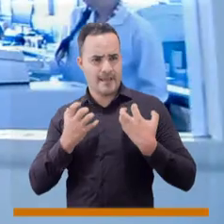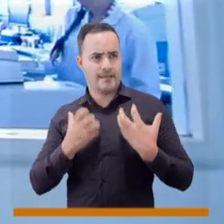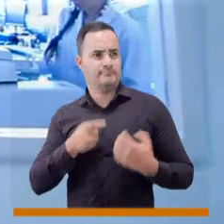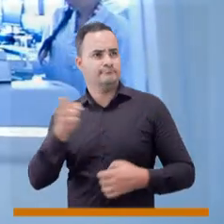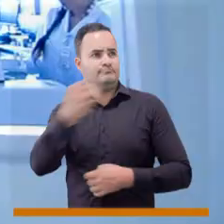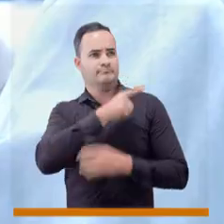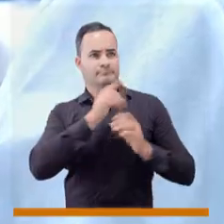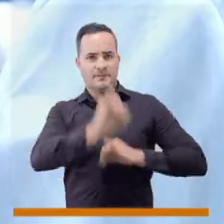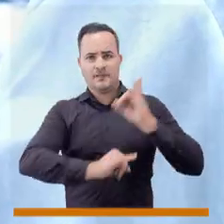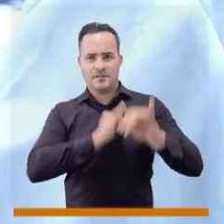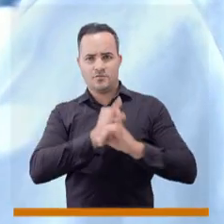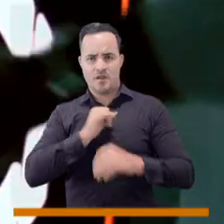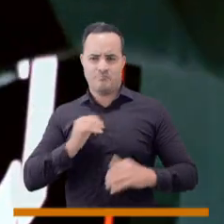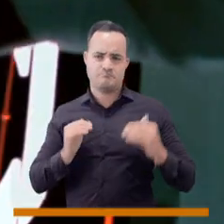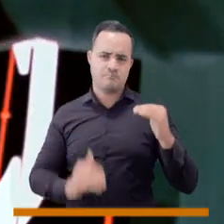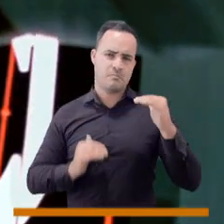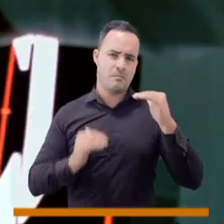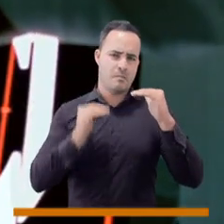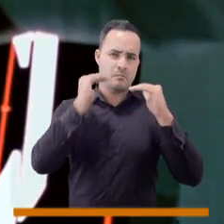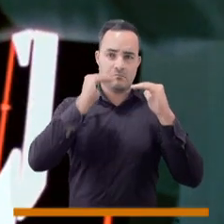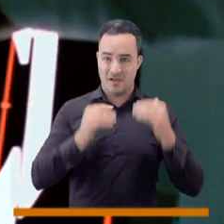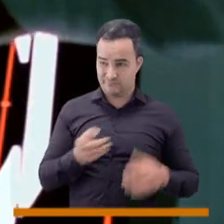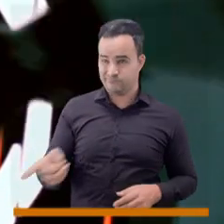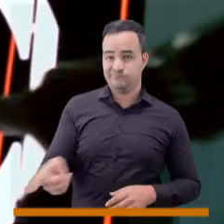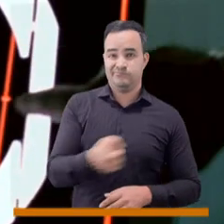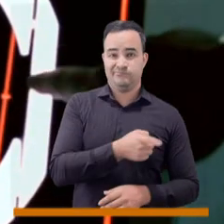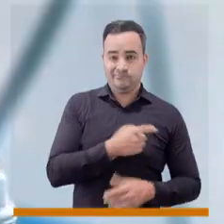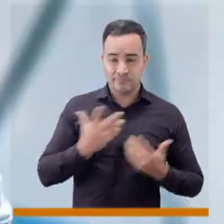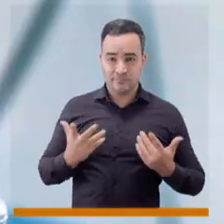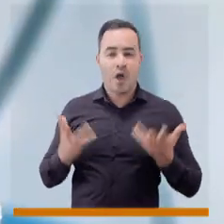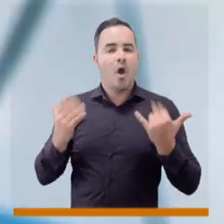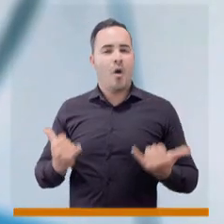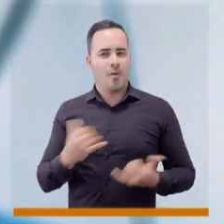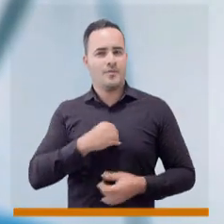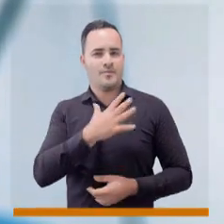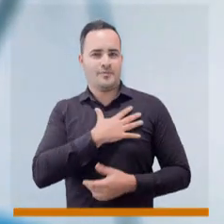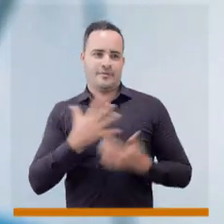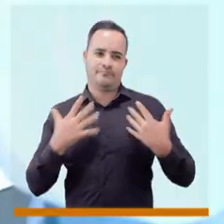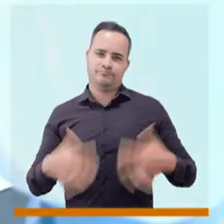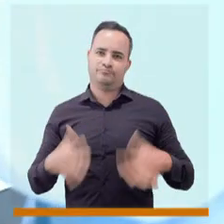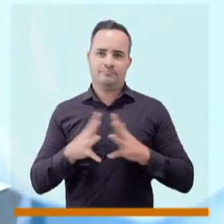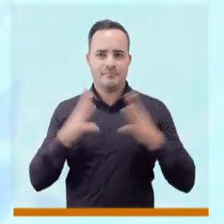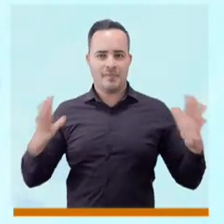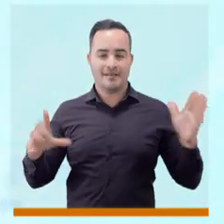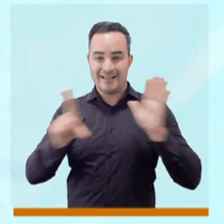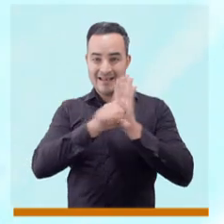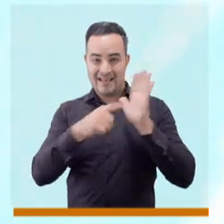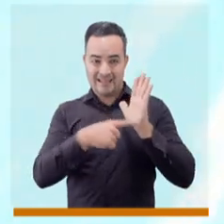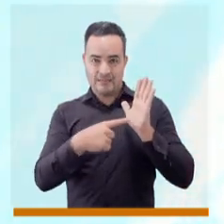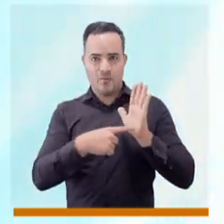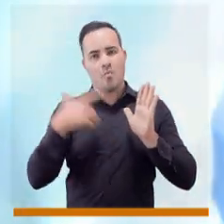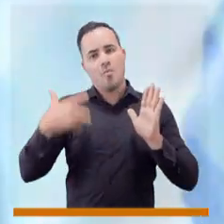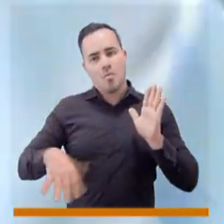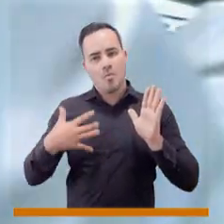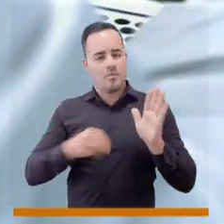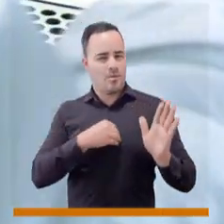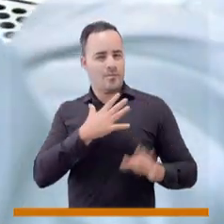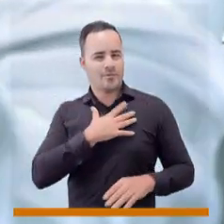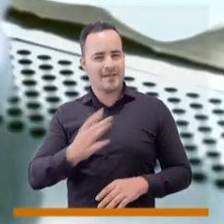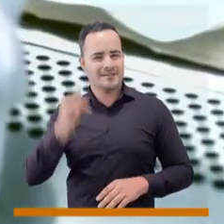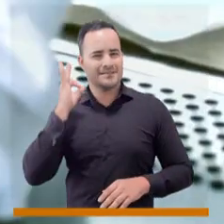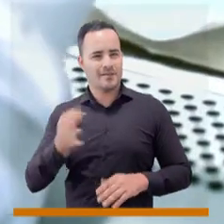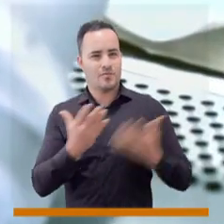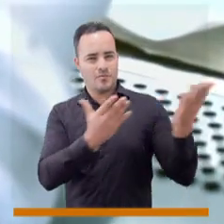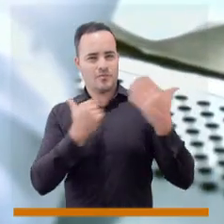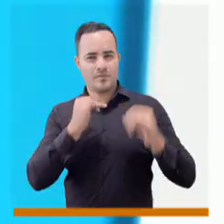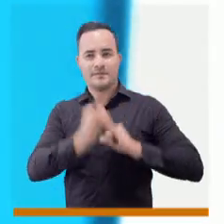hacia nivel internacional, lo hemos demostrado. Y hoy es la gran oportunidad que nosotros tenemos con esta ley marco para que efectivamente tengamos la